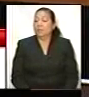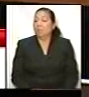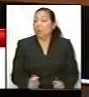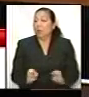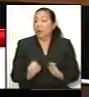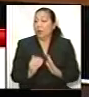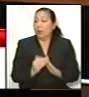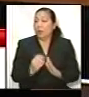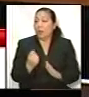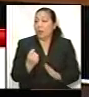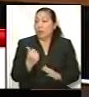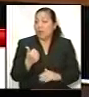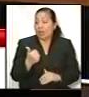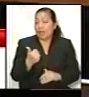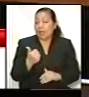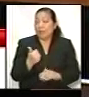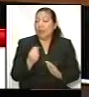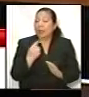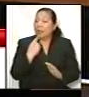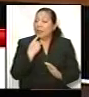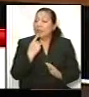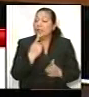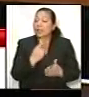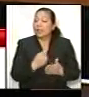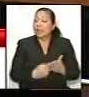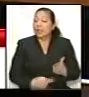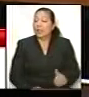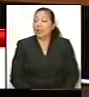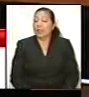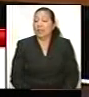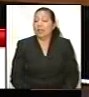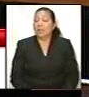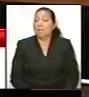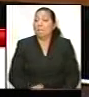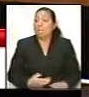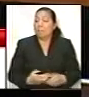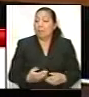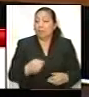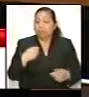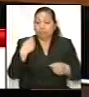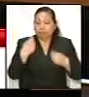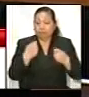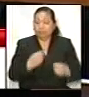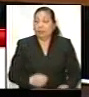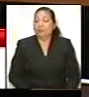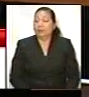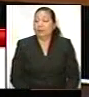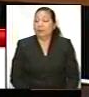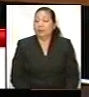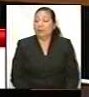del artículo 11A, se precisa que en el caso de productos cosméticos, de higiene doméstica y